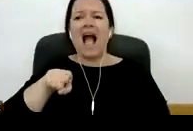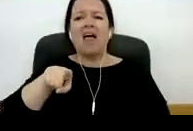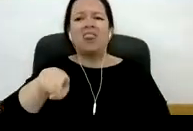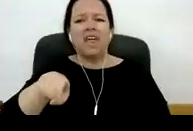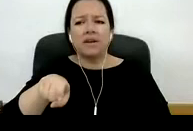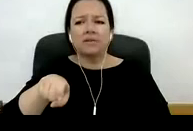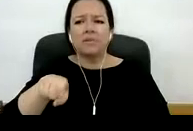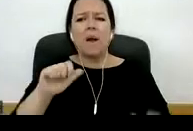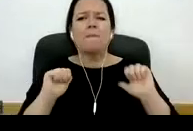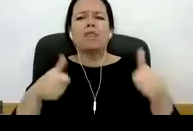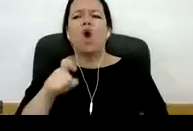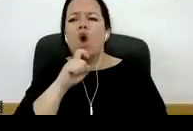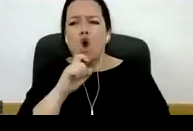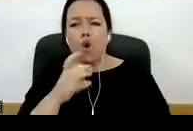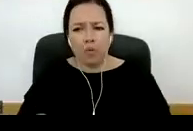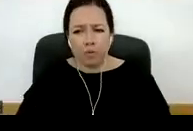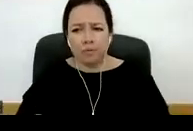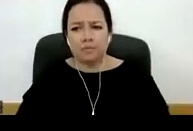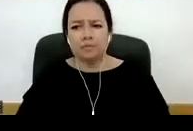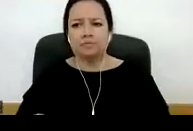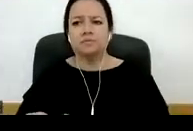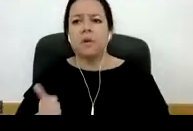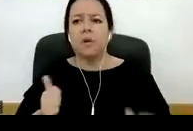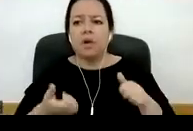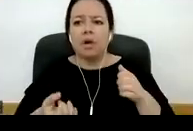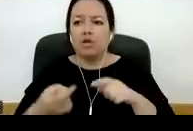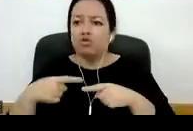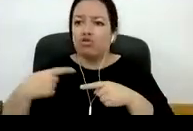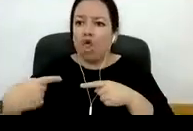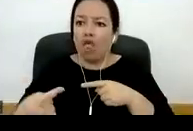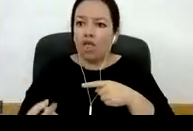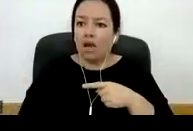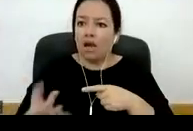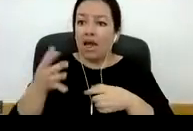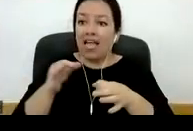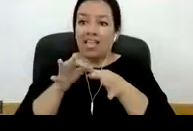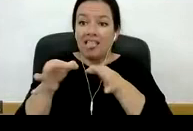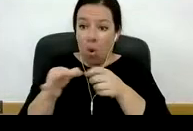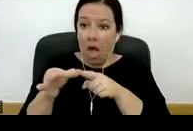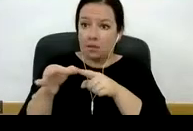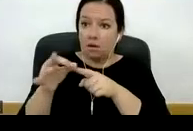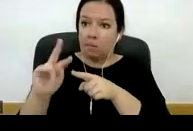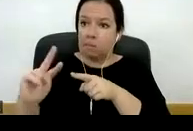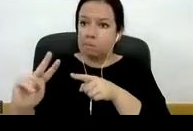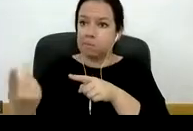proceso que va ocurriendo prácticamente diariamente. O sea, hay células que mutan y que podrían llegar a condicionar un tumor,